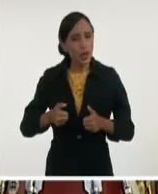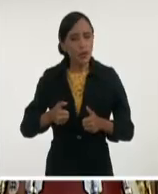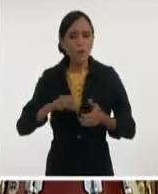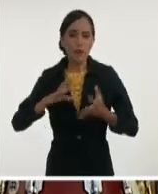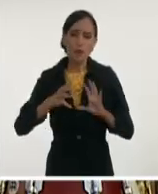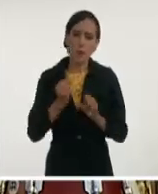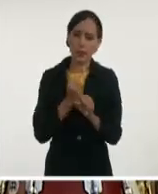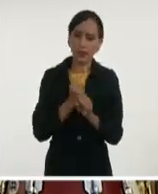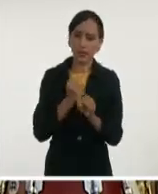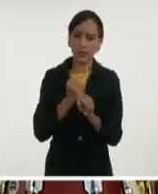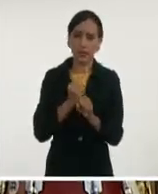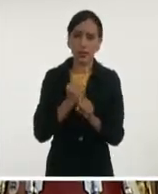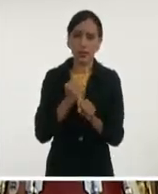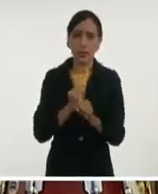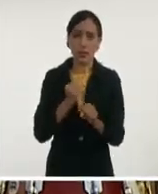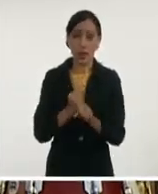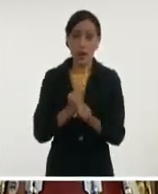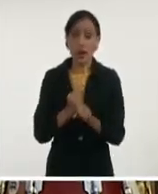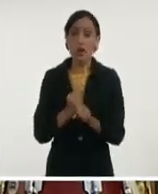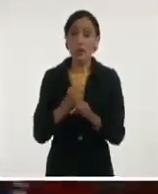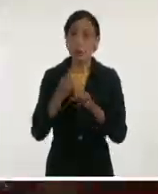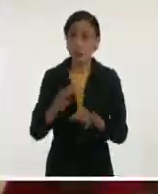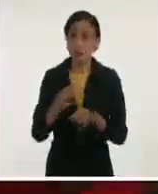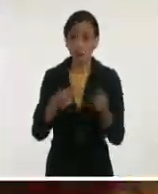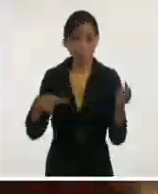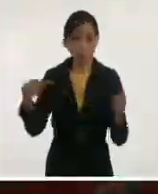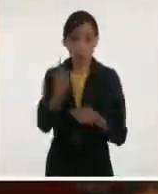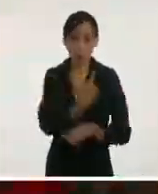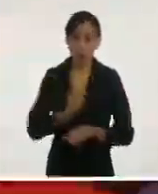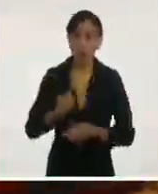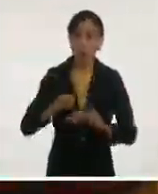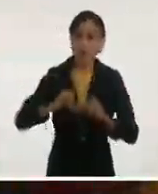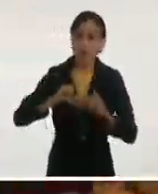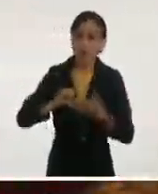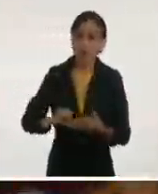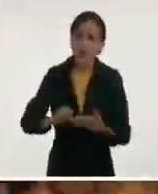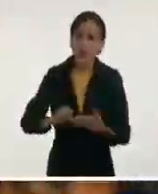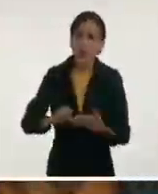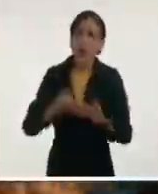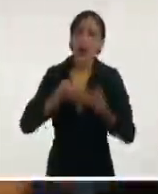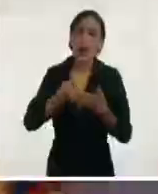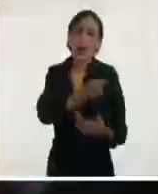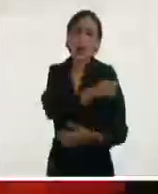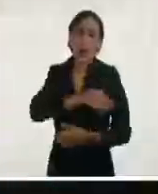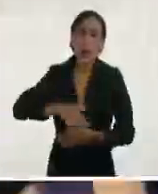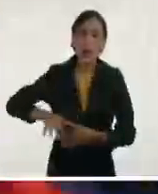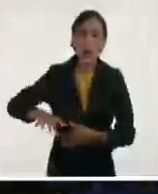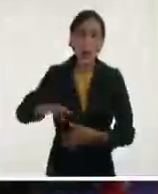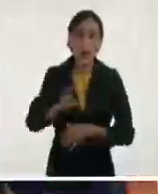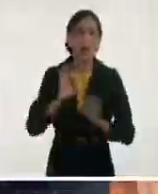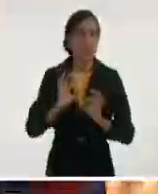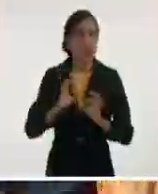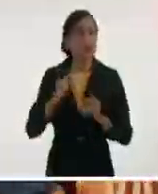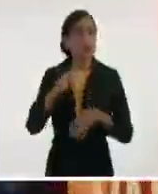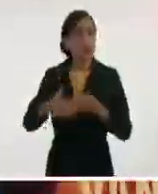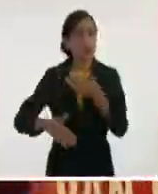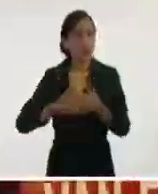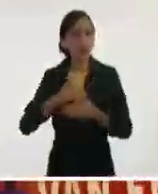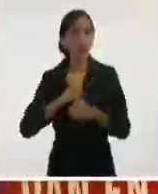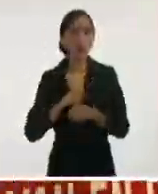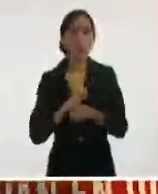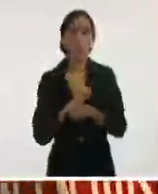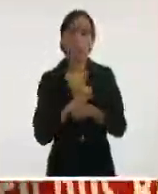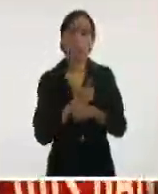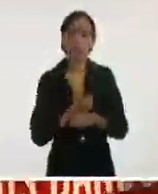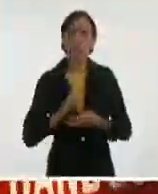que chocan con la voluntad de servicio al pueblo, la burocracia, las trabas y la insensibilidad de algunos que